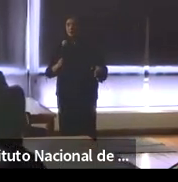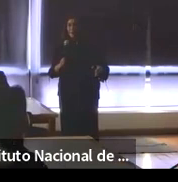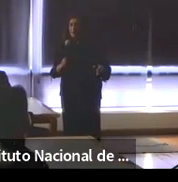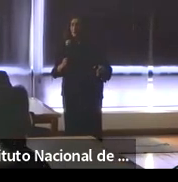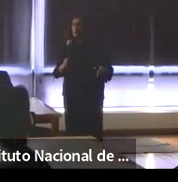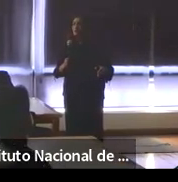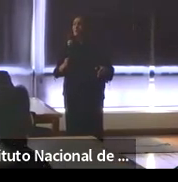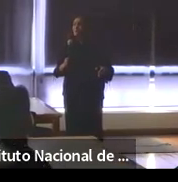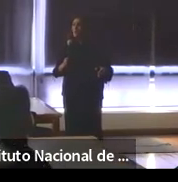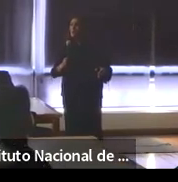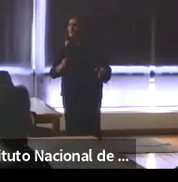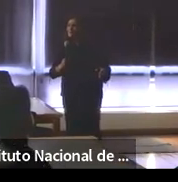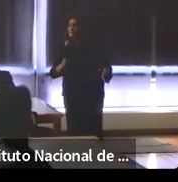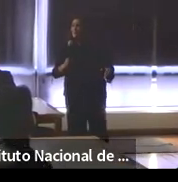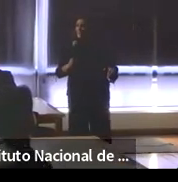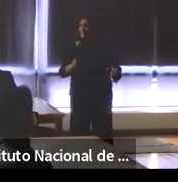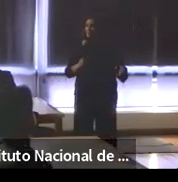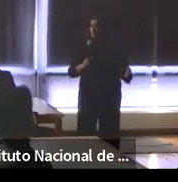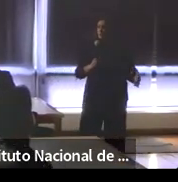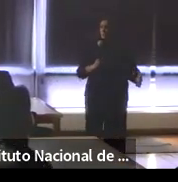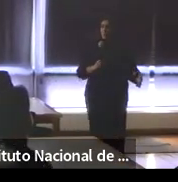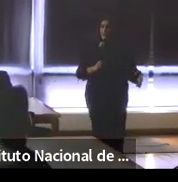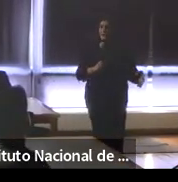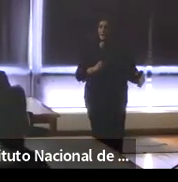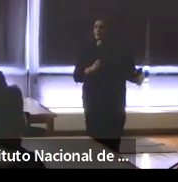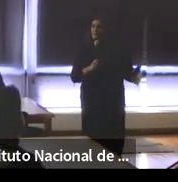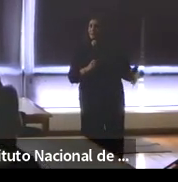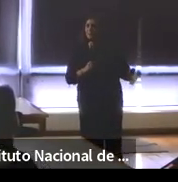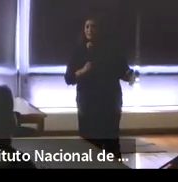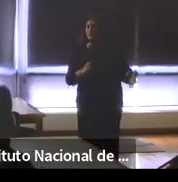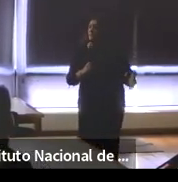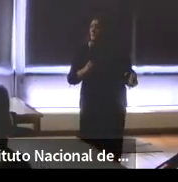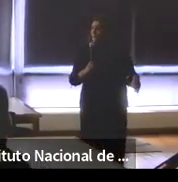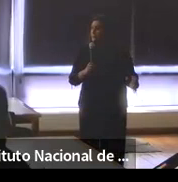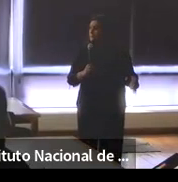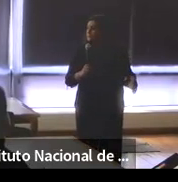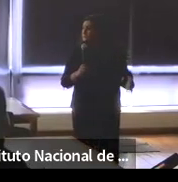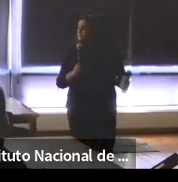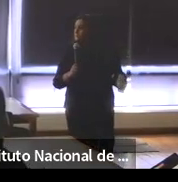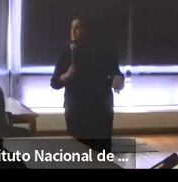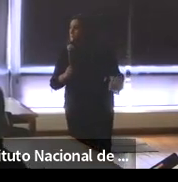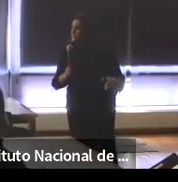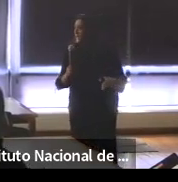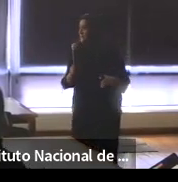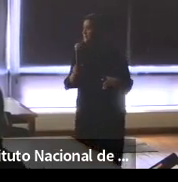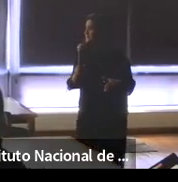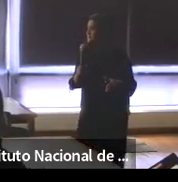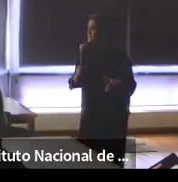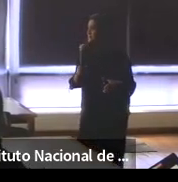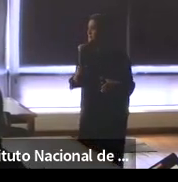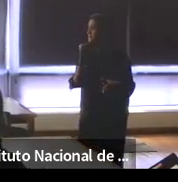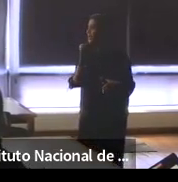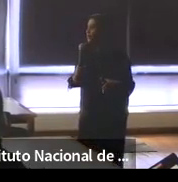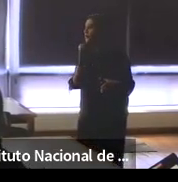tuvo que haber un motivo y saben Por qué el motivo es porque la cuerda se rompe de lo más delgado Así